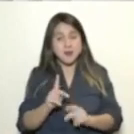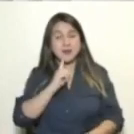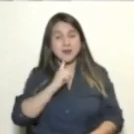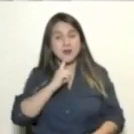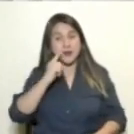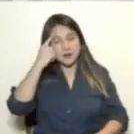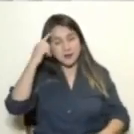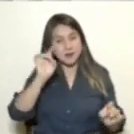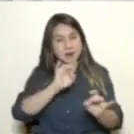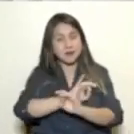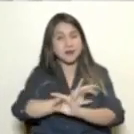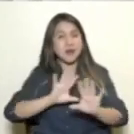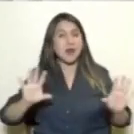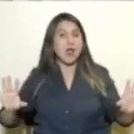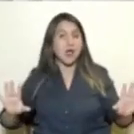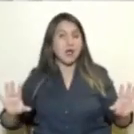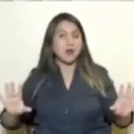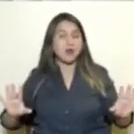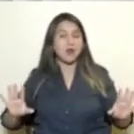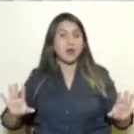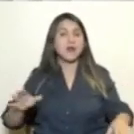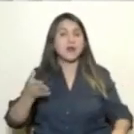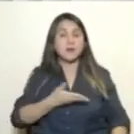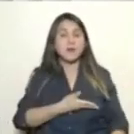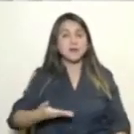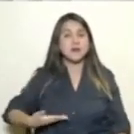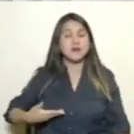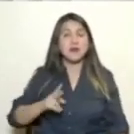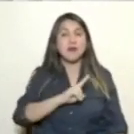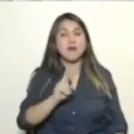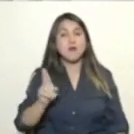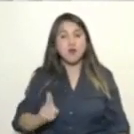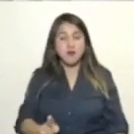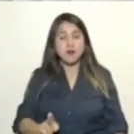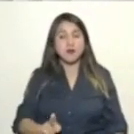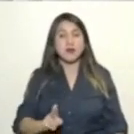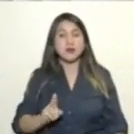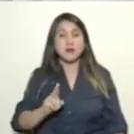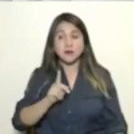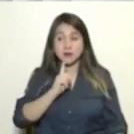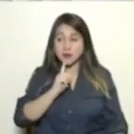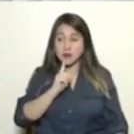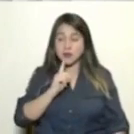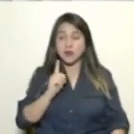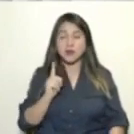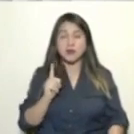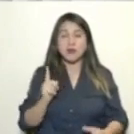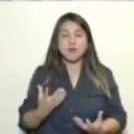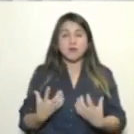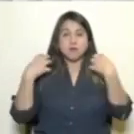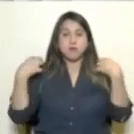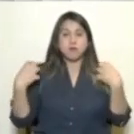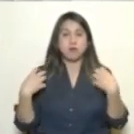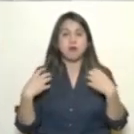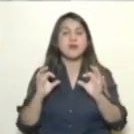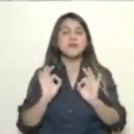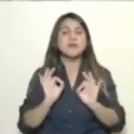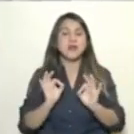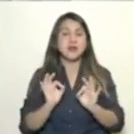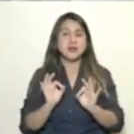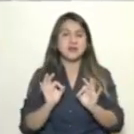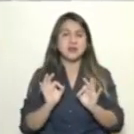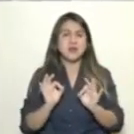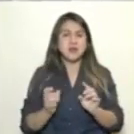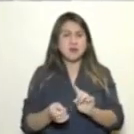tener claridad en que el presidente de la República va a tener atribuciones especiales,